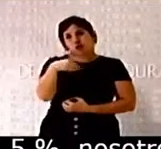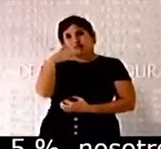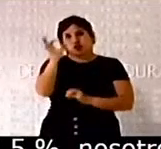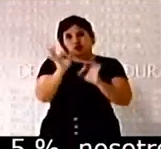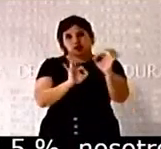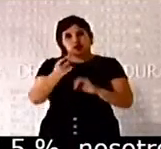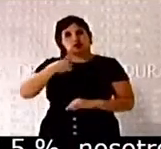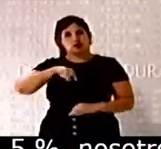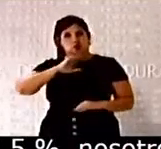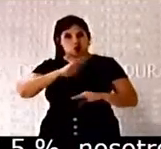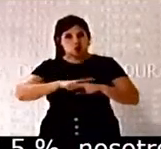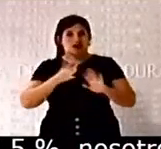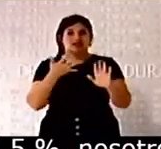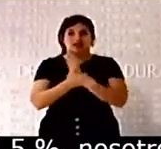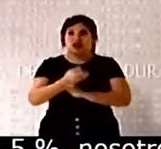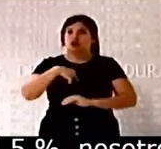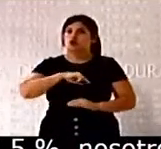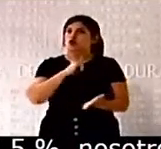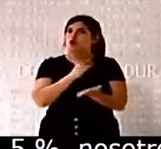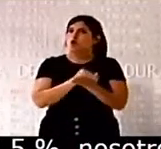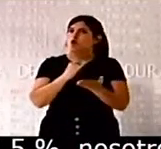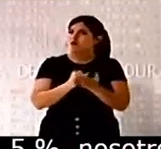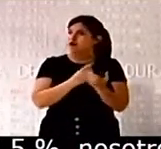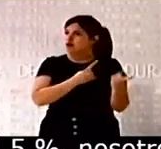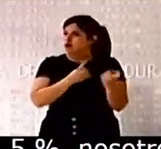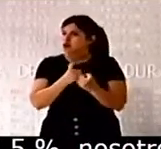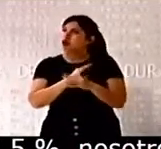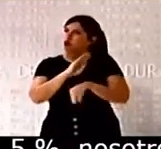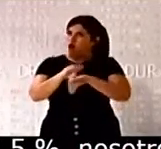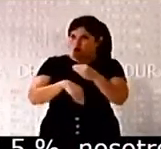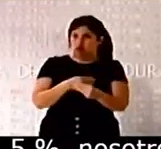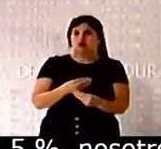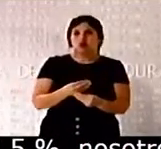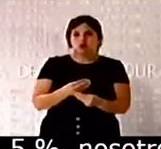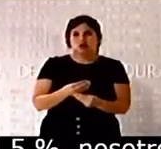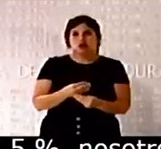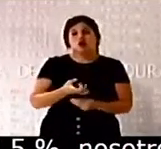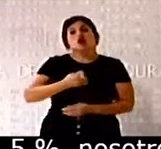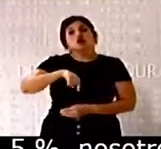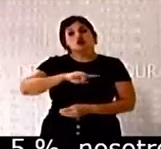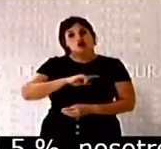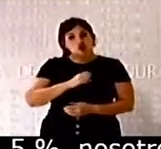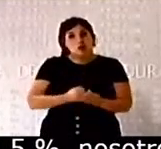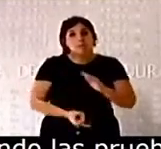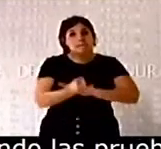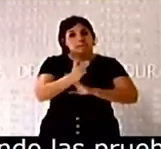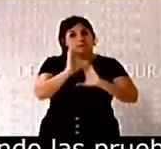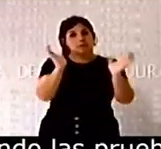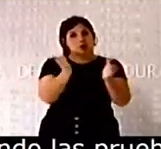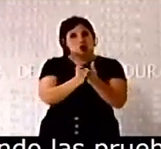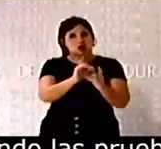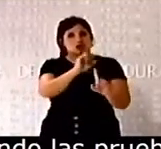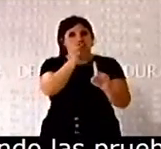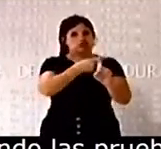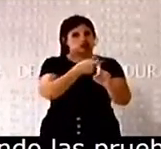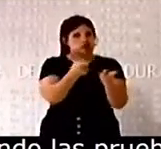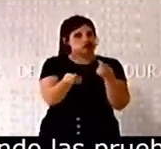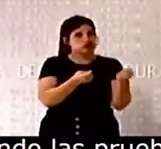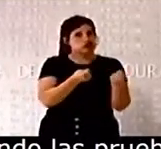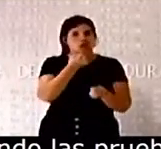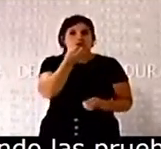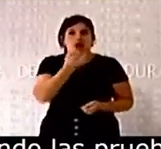de que estamos haciendo las pruebas necesarias, de que estamos localizando bien los brotes y que